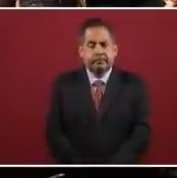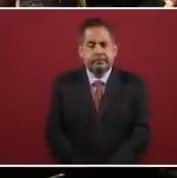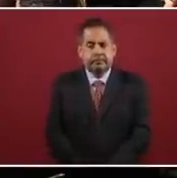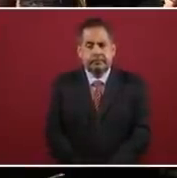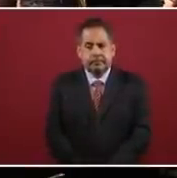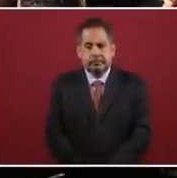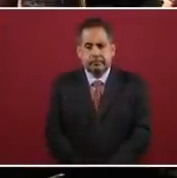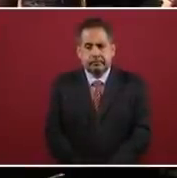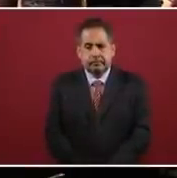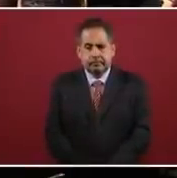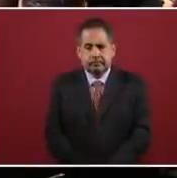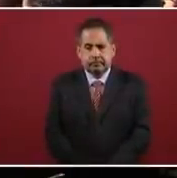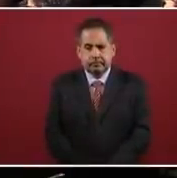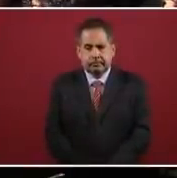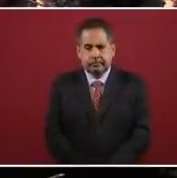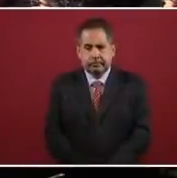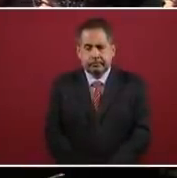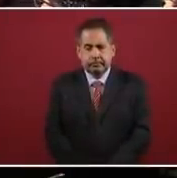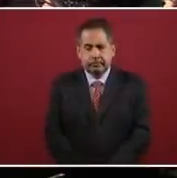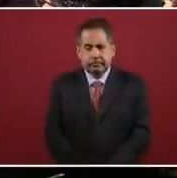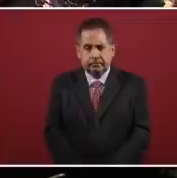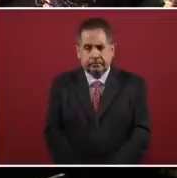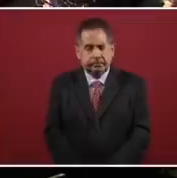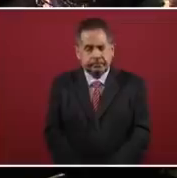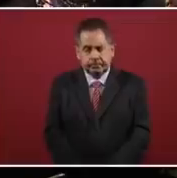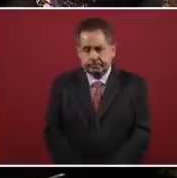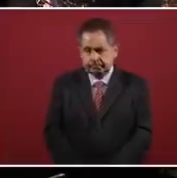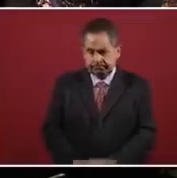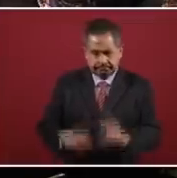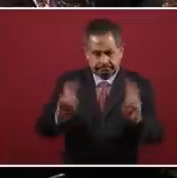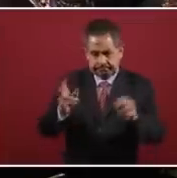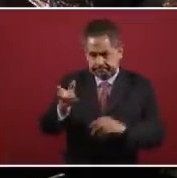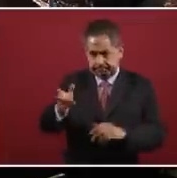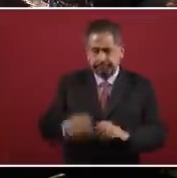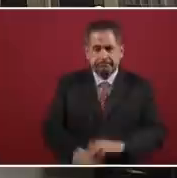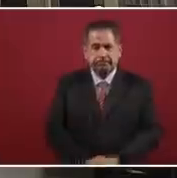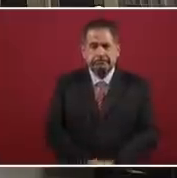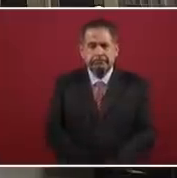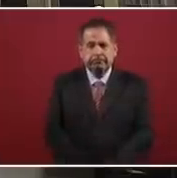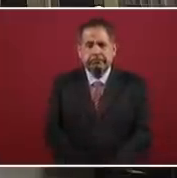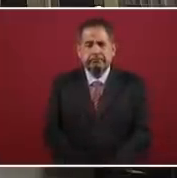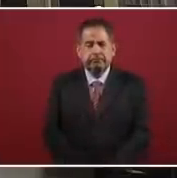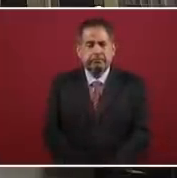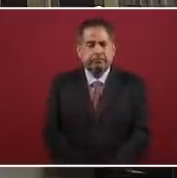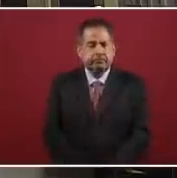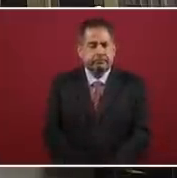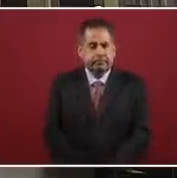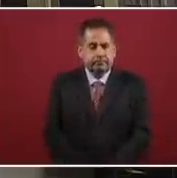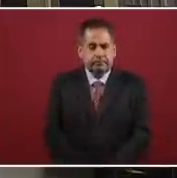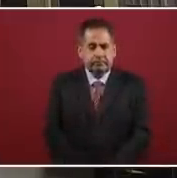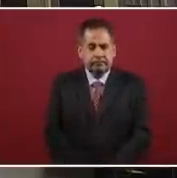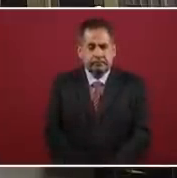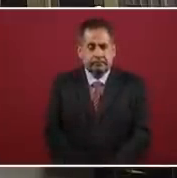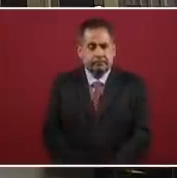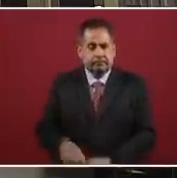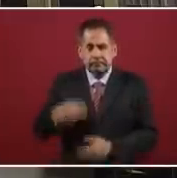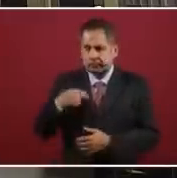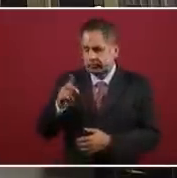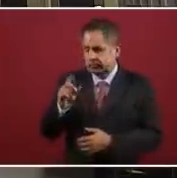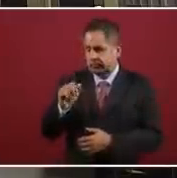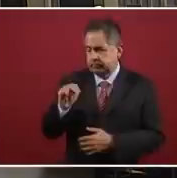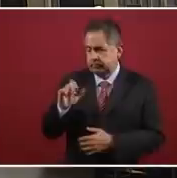Bueno, si les parece tema. Sí, adelante. Sí, Daniel Blancas de